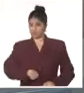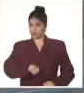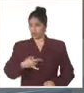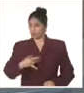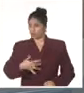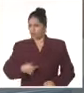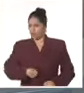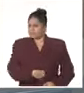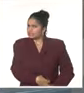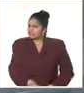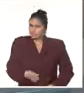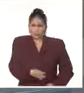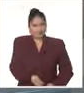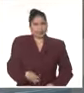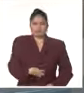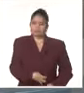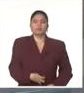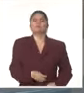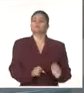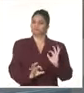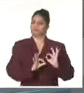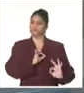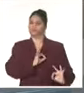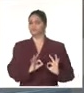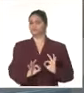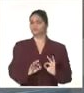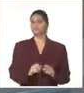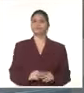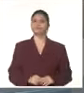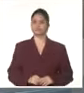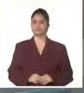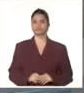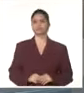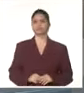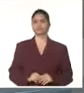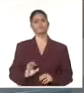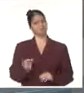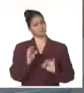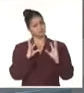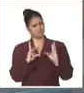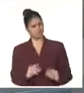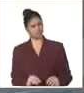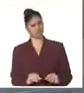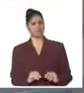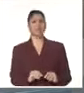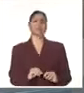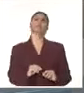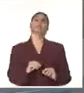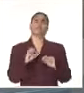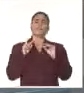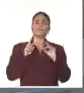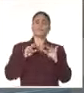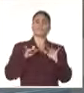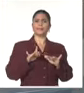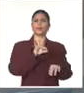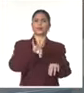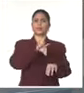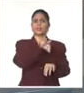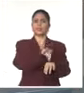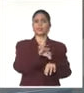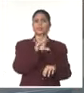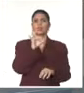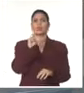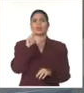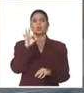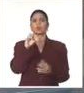El dengue y el oropouche, no voy a entrar en muchos detalles, se mantiene el mismo número de provincias, dengue en 14 provincias, oropouche en